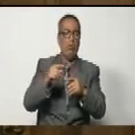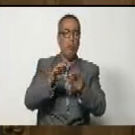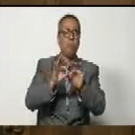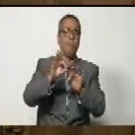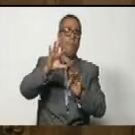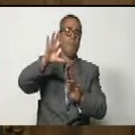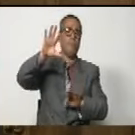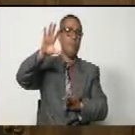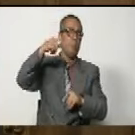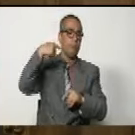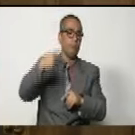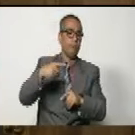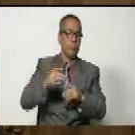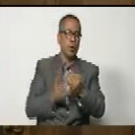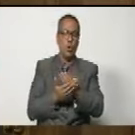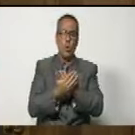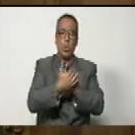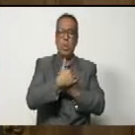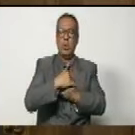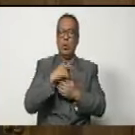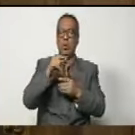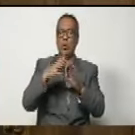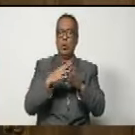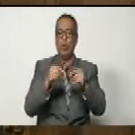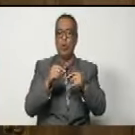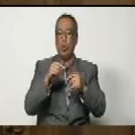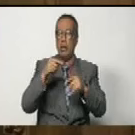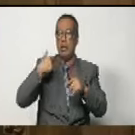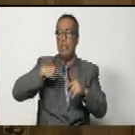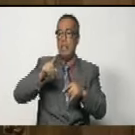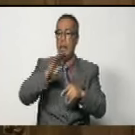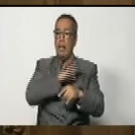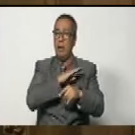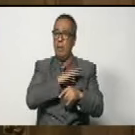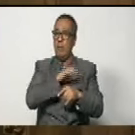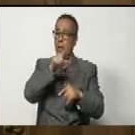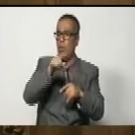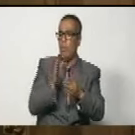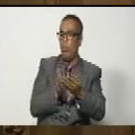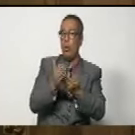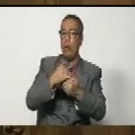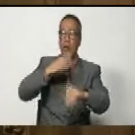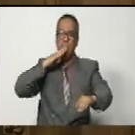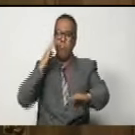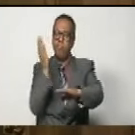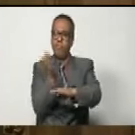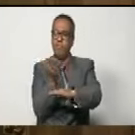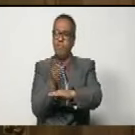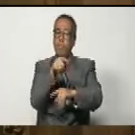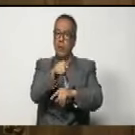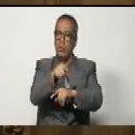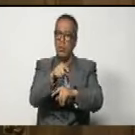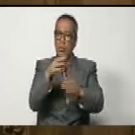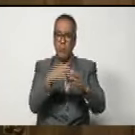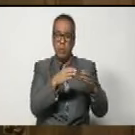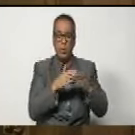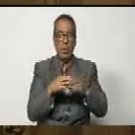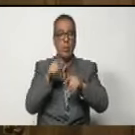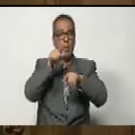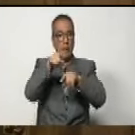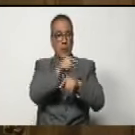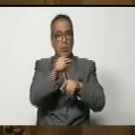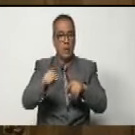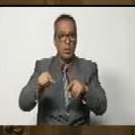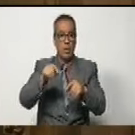excesivo o ocultamiento de inventarios o disminución de calidad serán sancionados por los órganos o entes